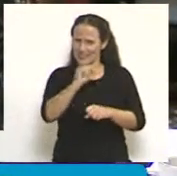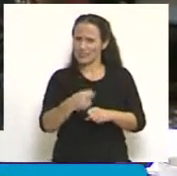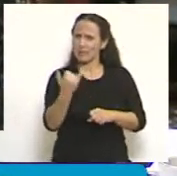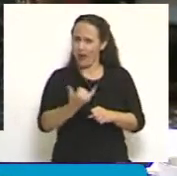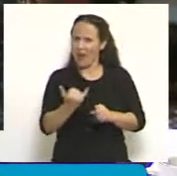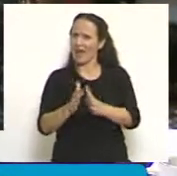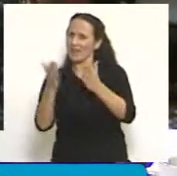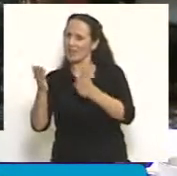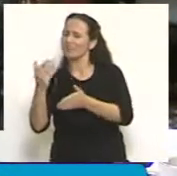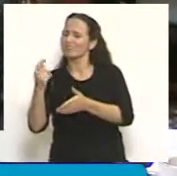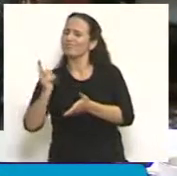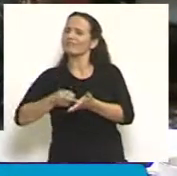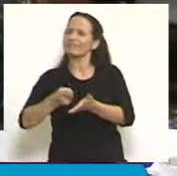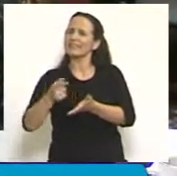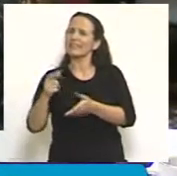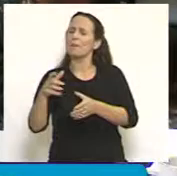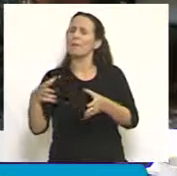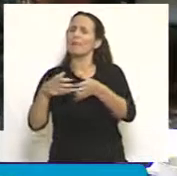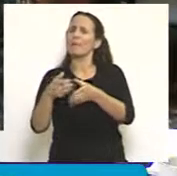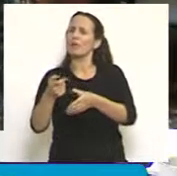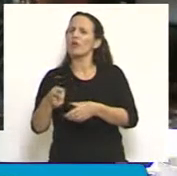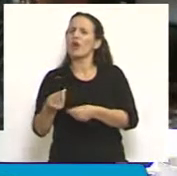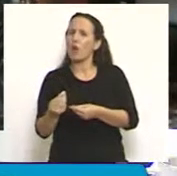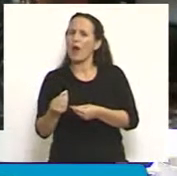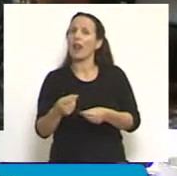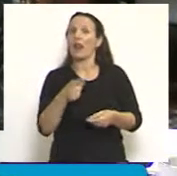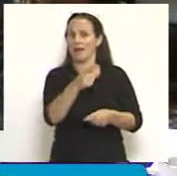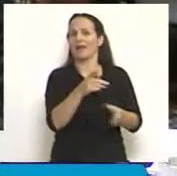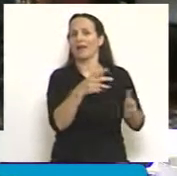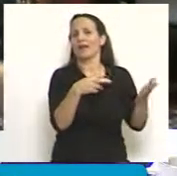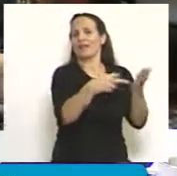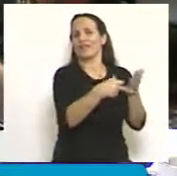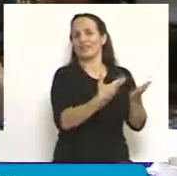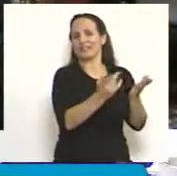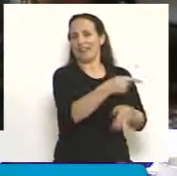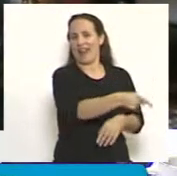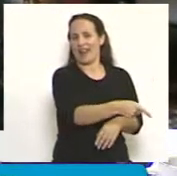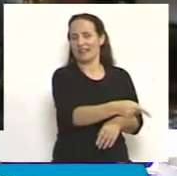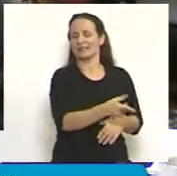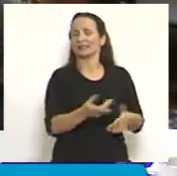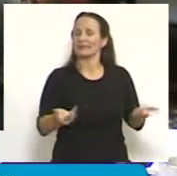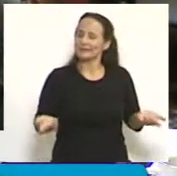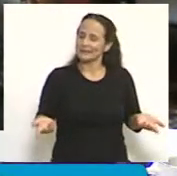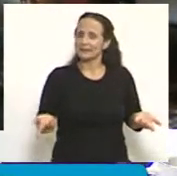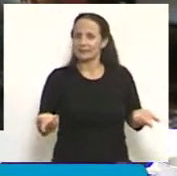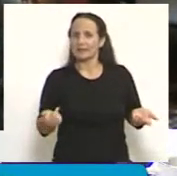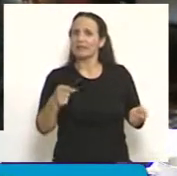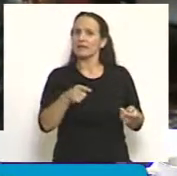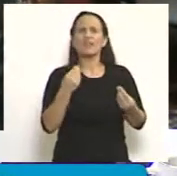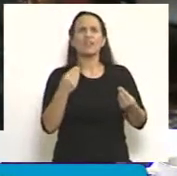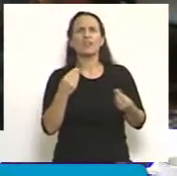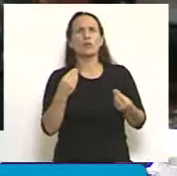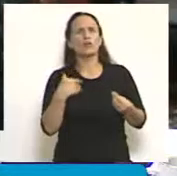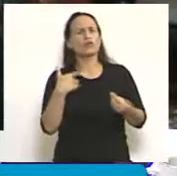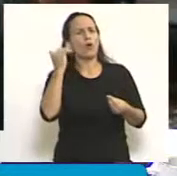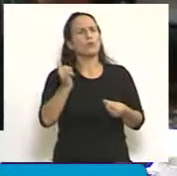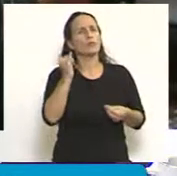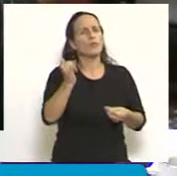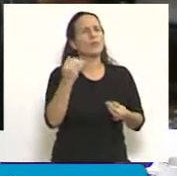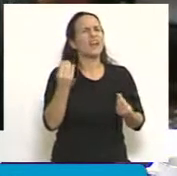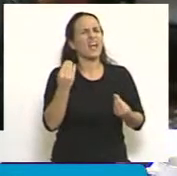Luego tenemos ya modificación de normas que tienen que ver con las condiciones para poder